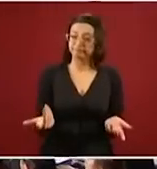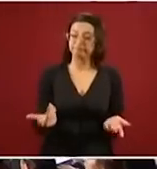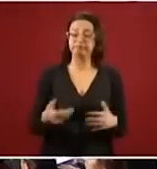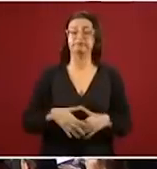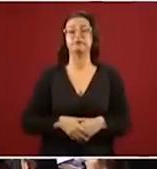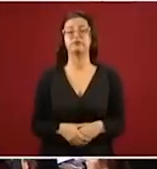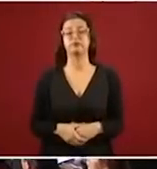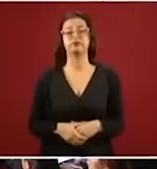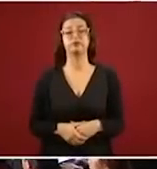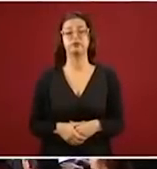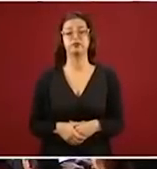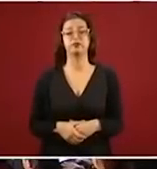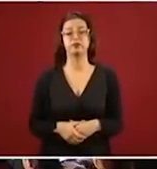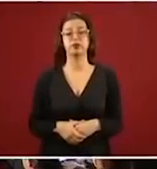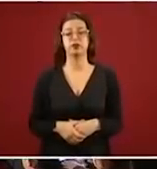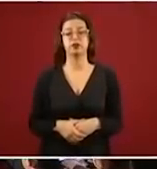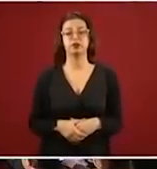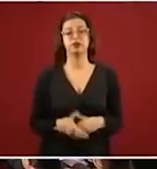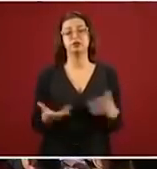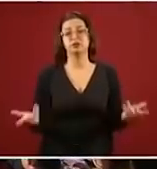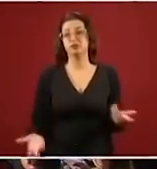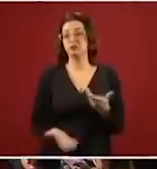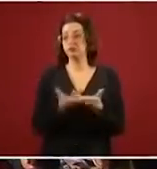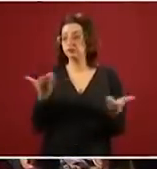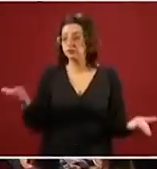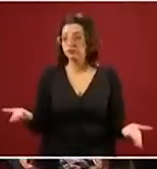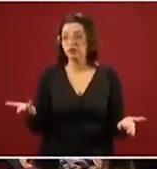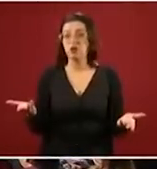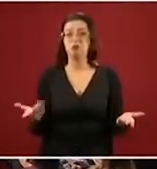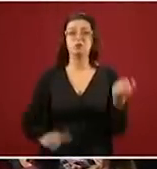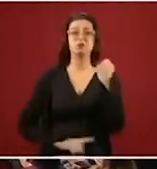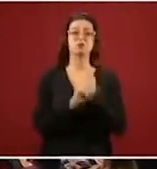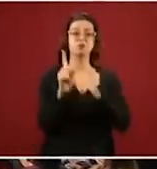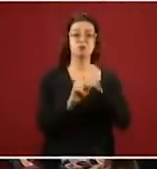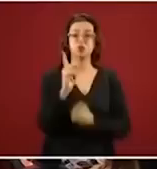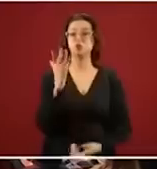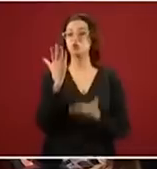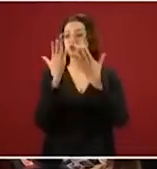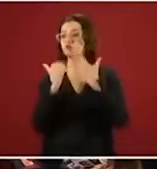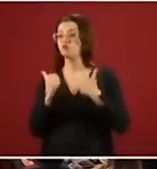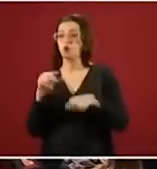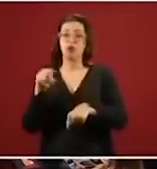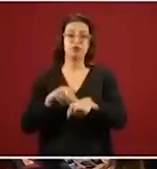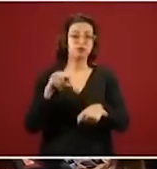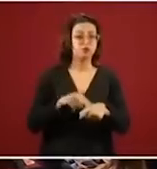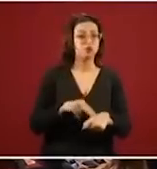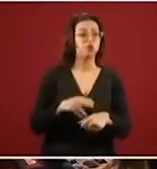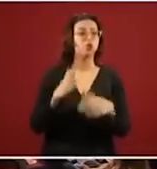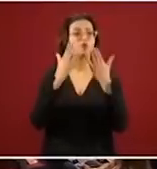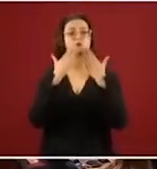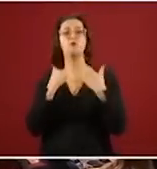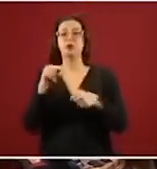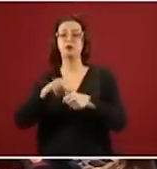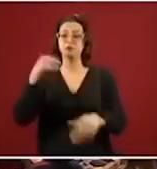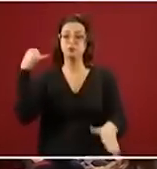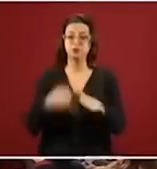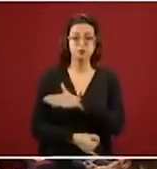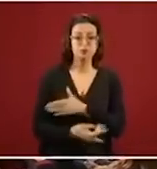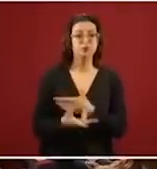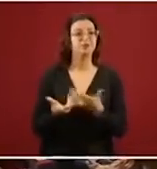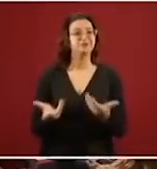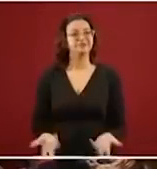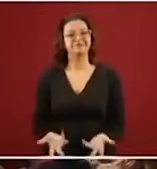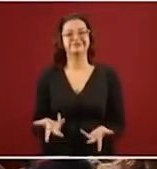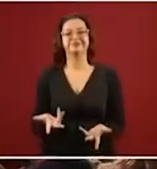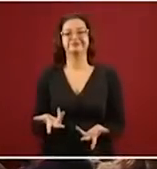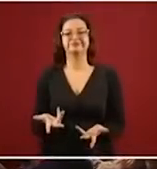el resultado nos faltan médicos nos faltan especialistas en el país eso